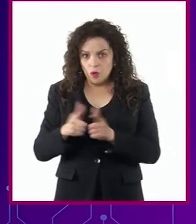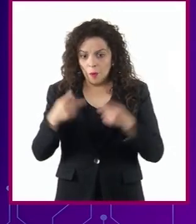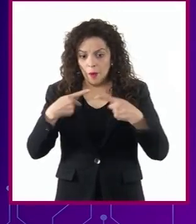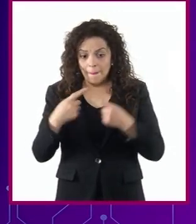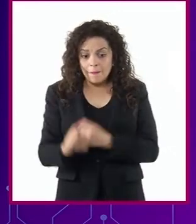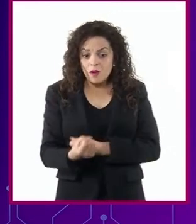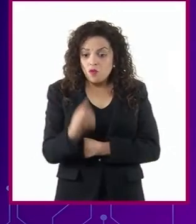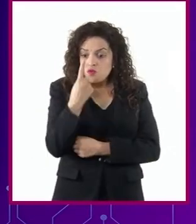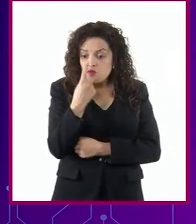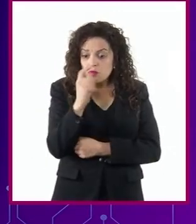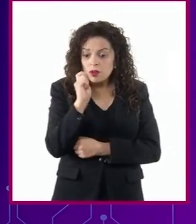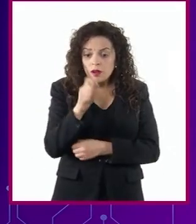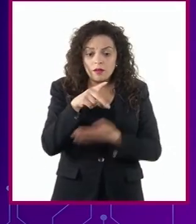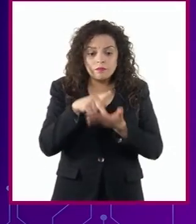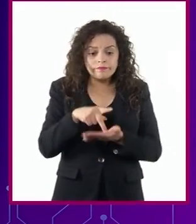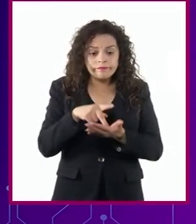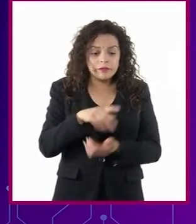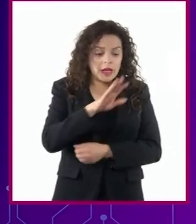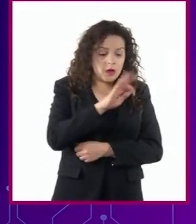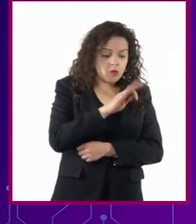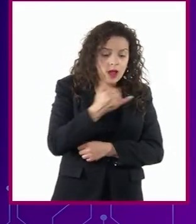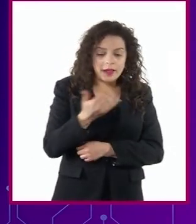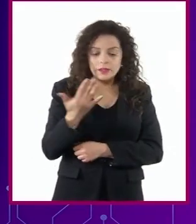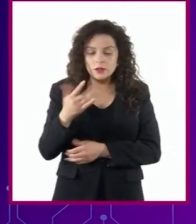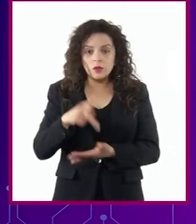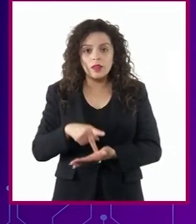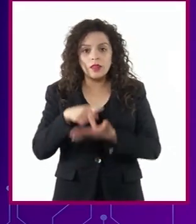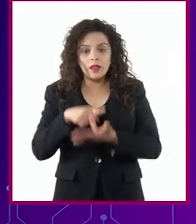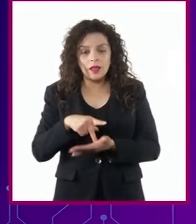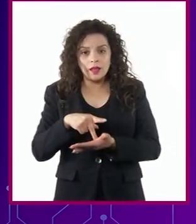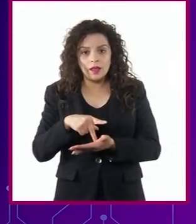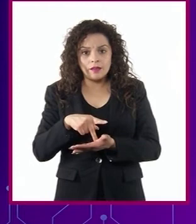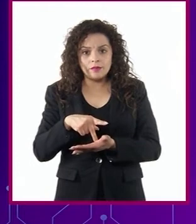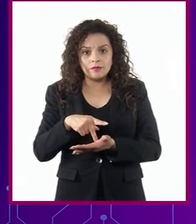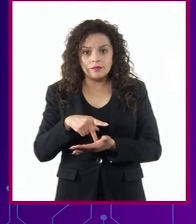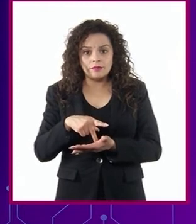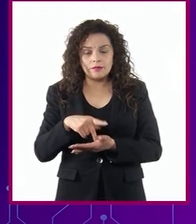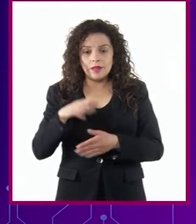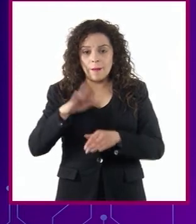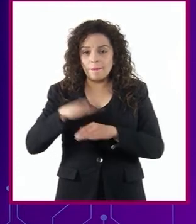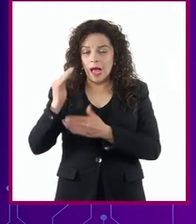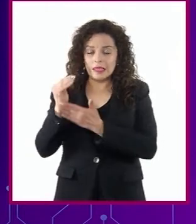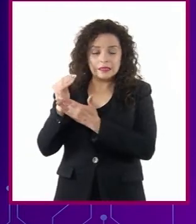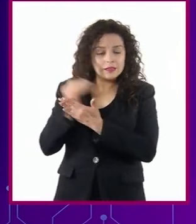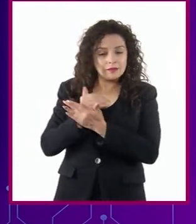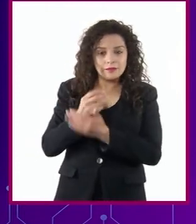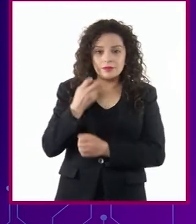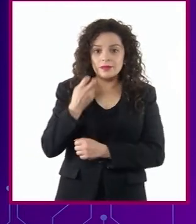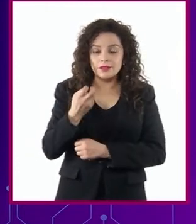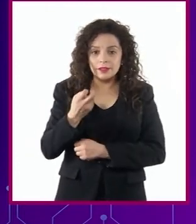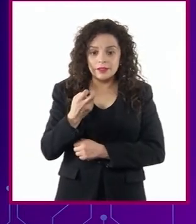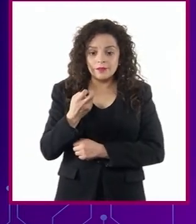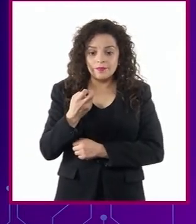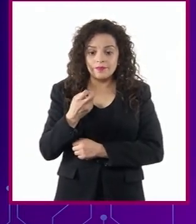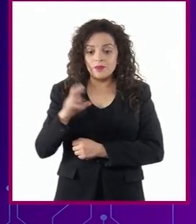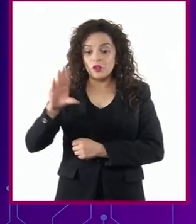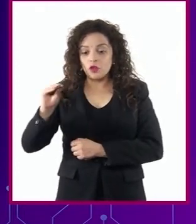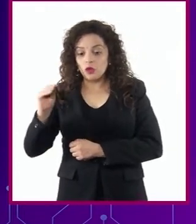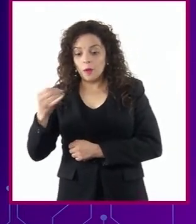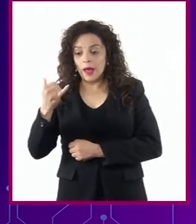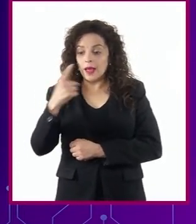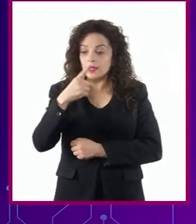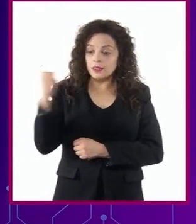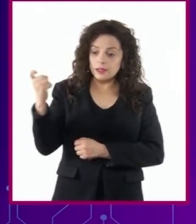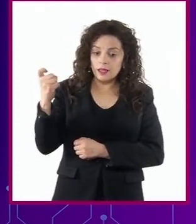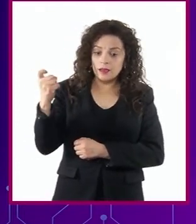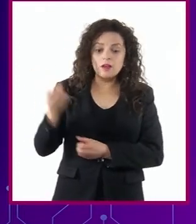que tiene una masa entre 40 y 50 kilogramos, que es el más bajo, y que los que tienen entre 90 y 100